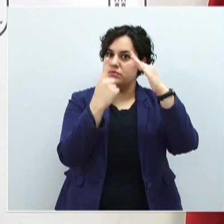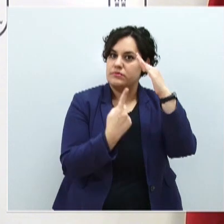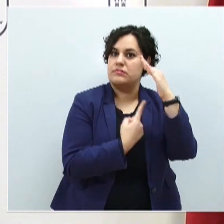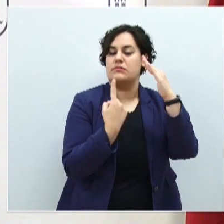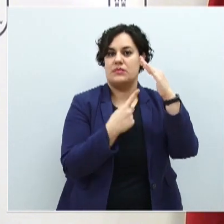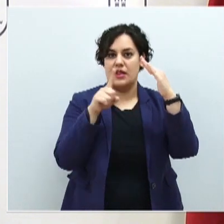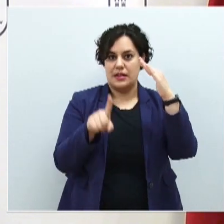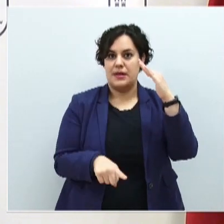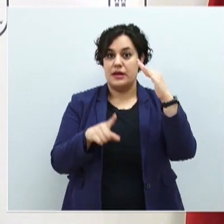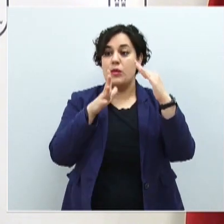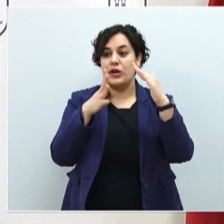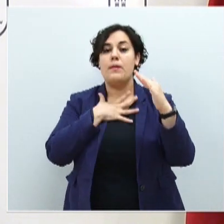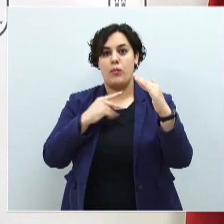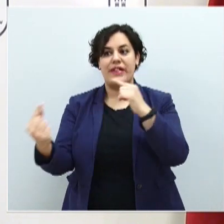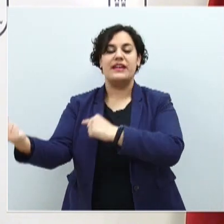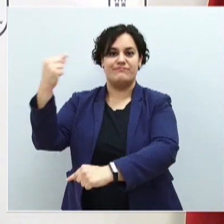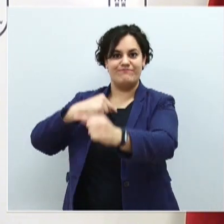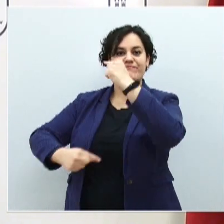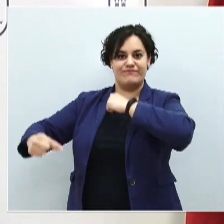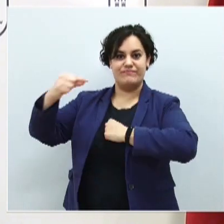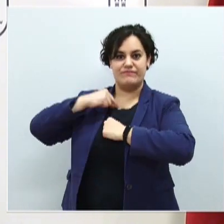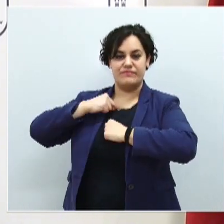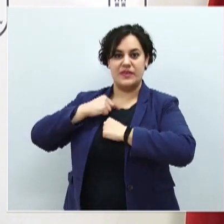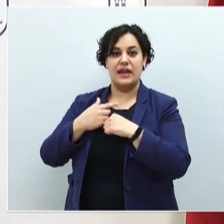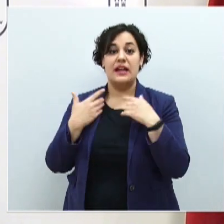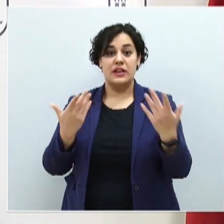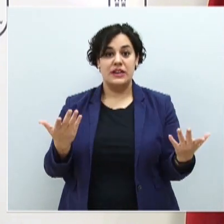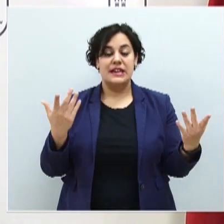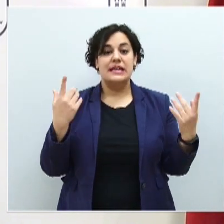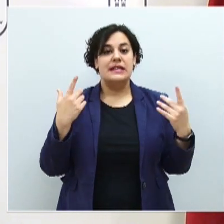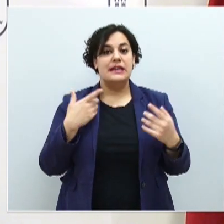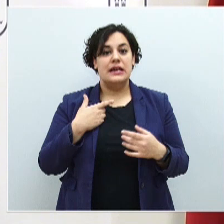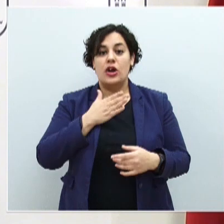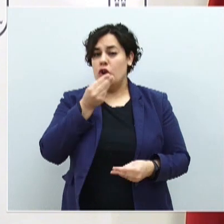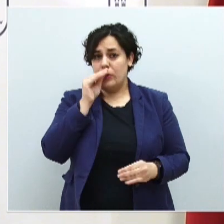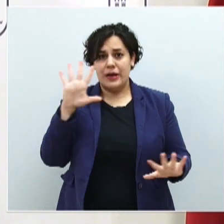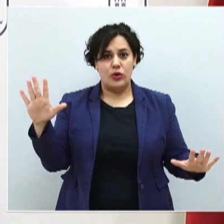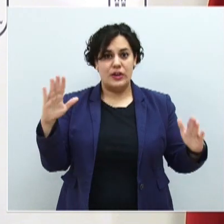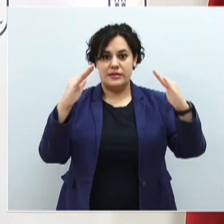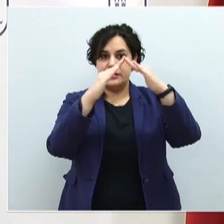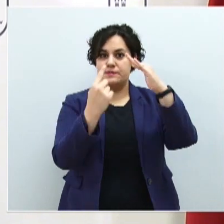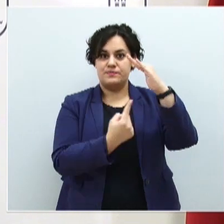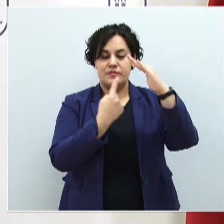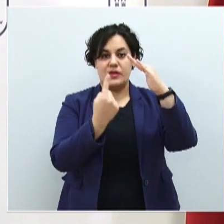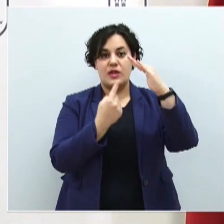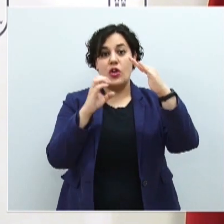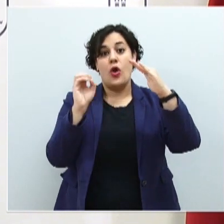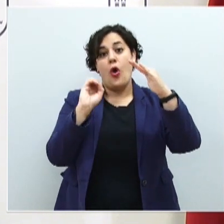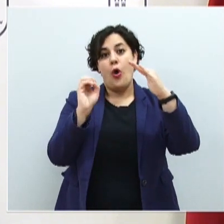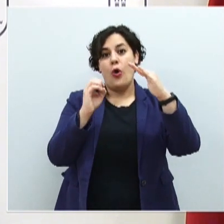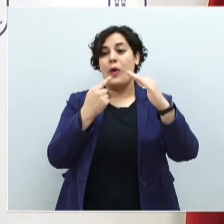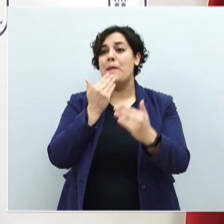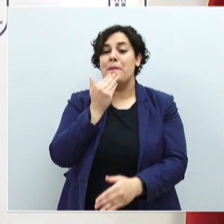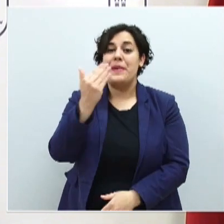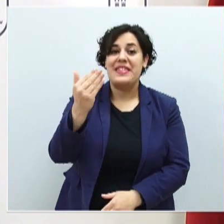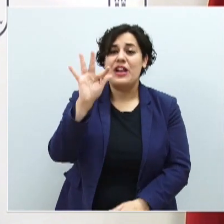hay riesgo de haberse contagiado. Y es preferible que haga el aislamiento a buscar el sí o no de un test rápido para